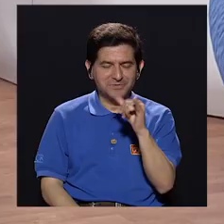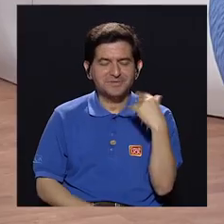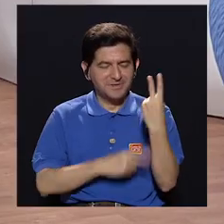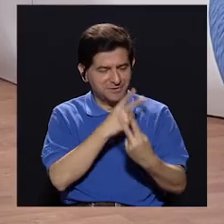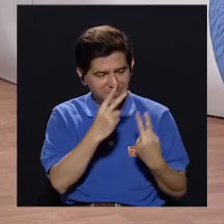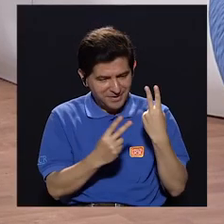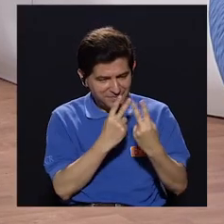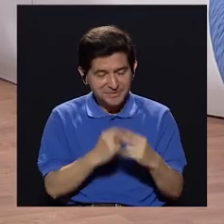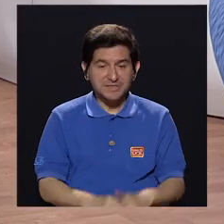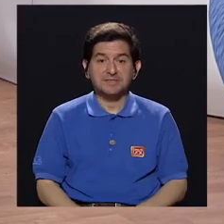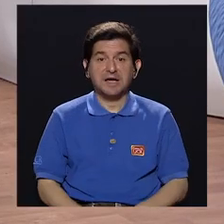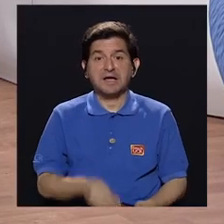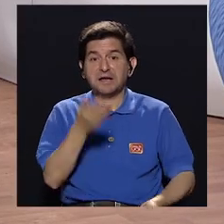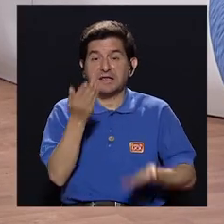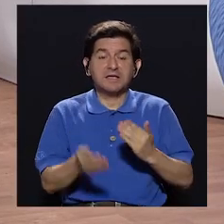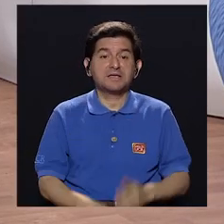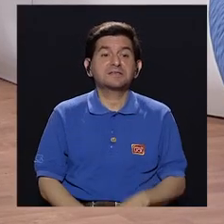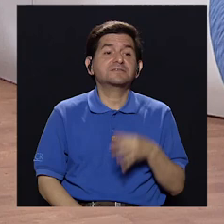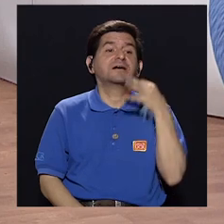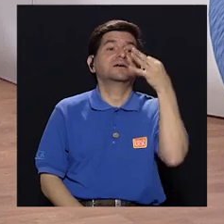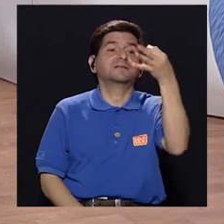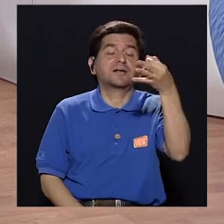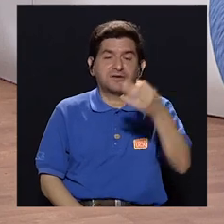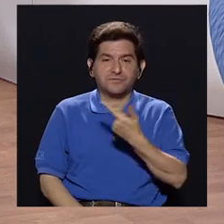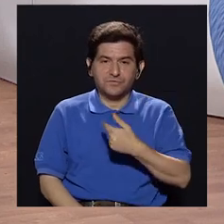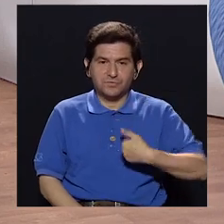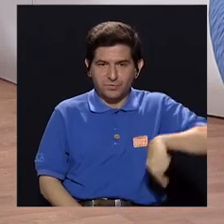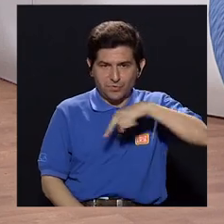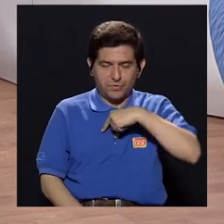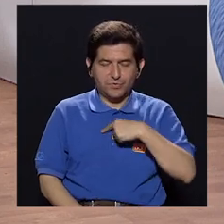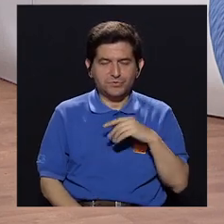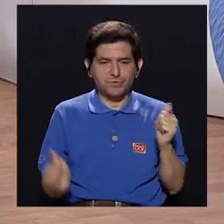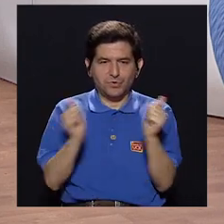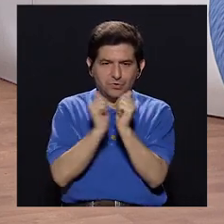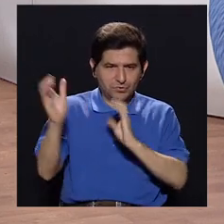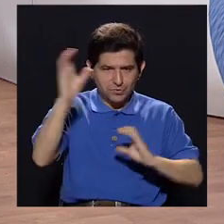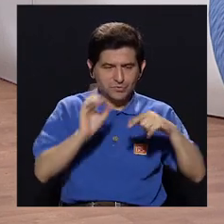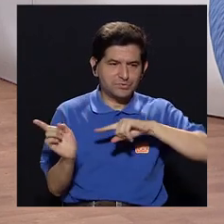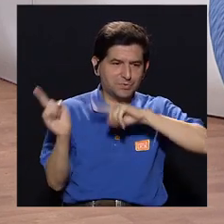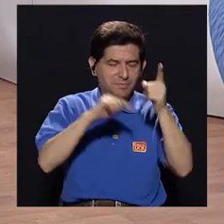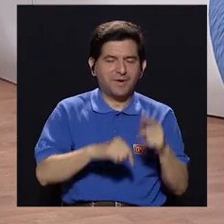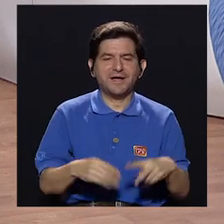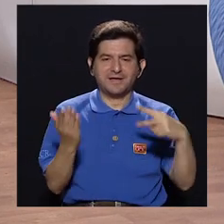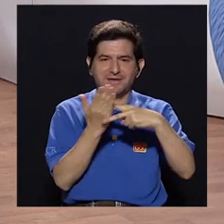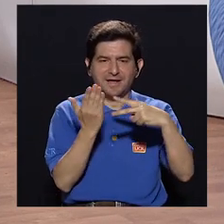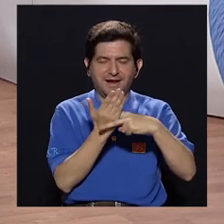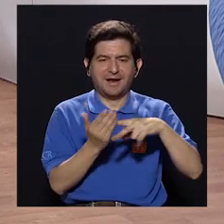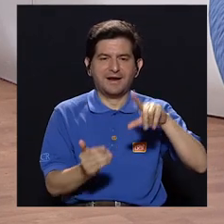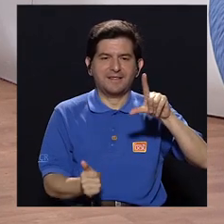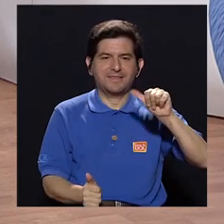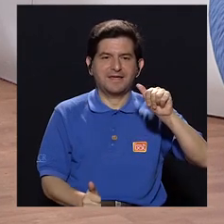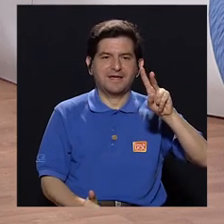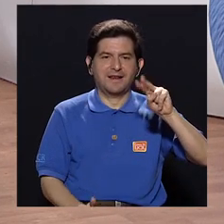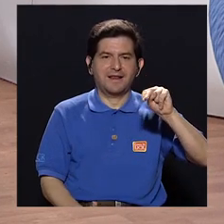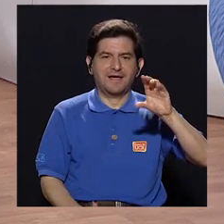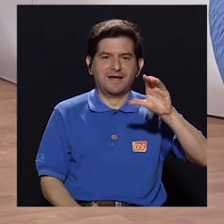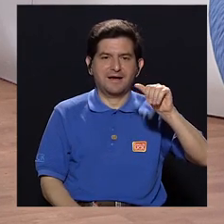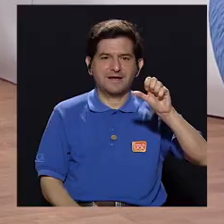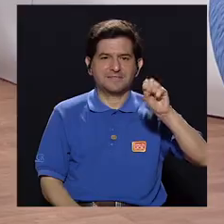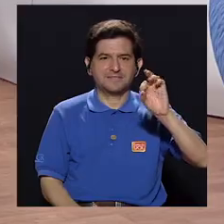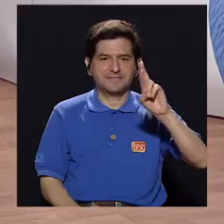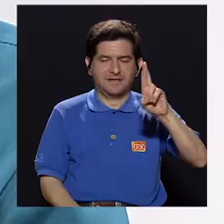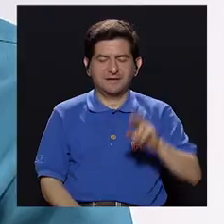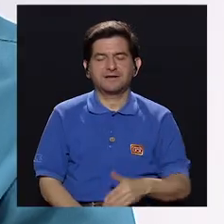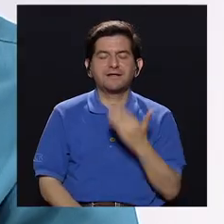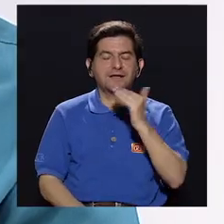la la la la visita y No descartamos que muy pronto conciencia esté nuevamente en el jardín Lancaster todos